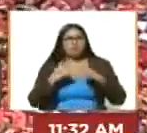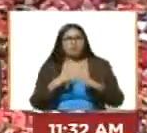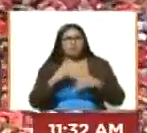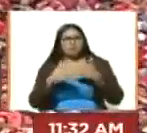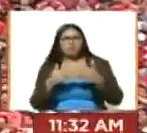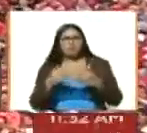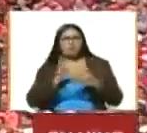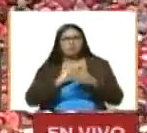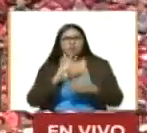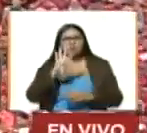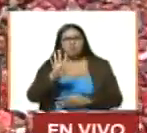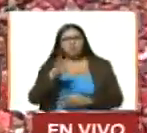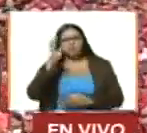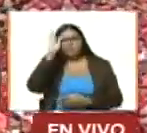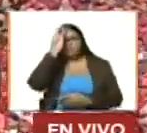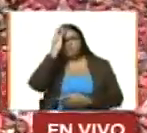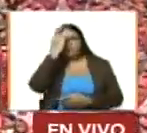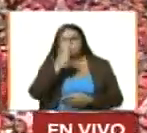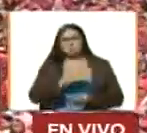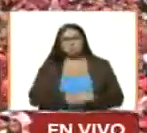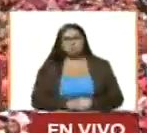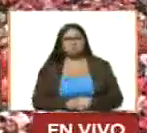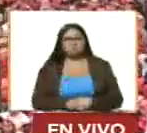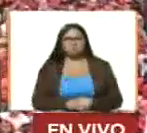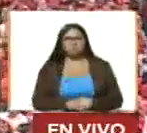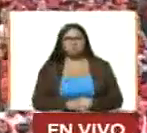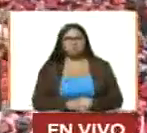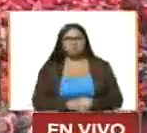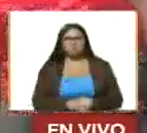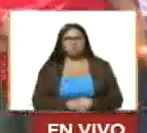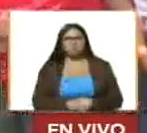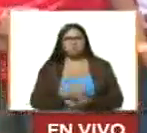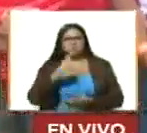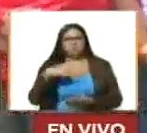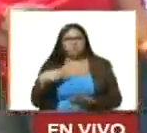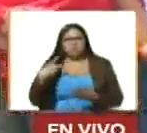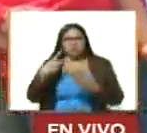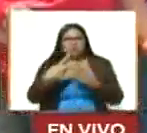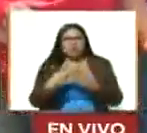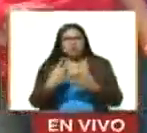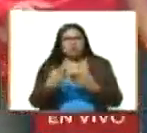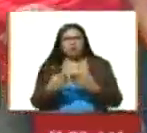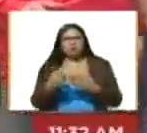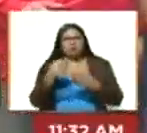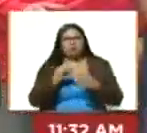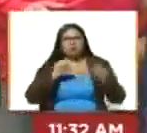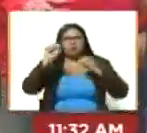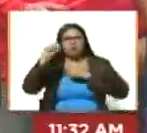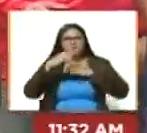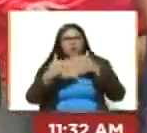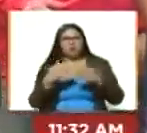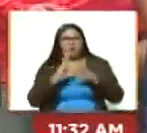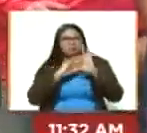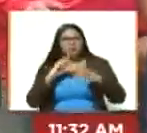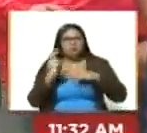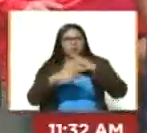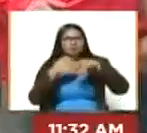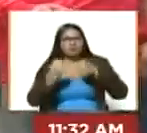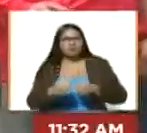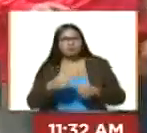del 4 de febrero, un valiente, uno de los héroes de la